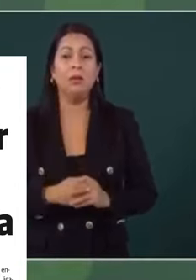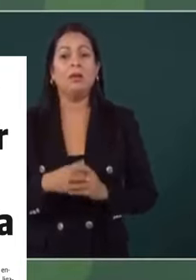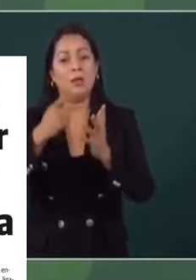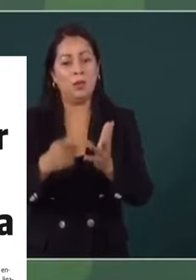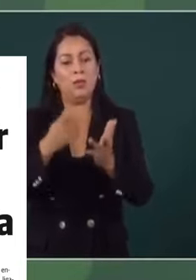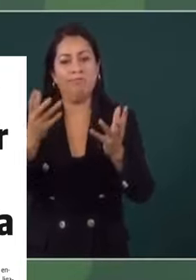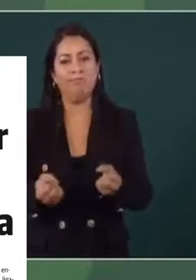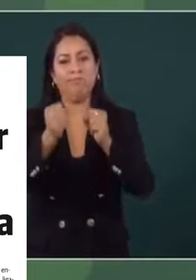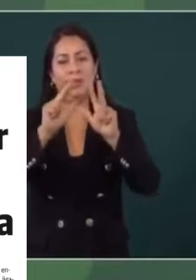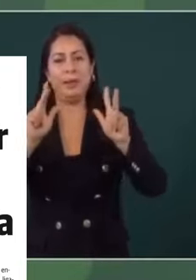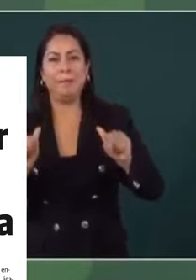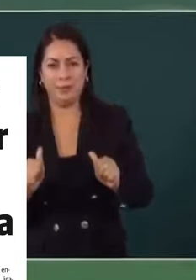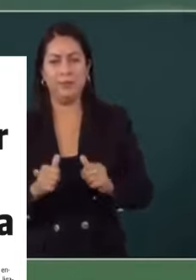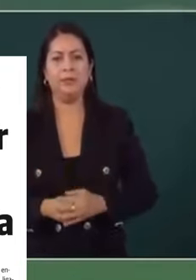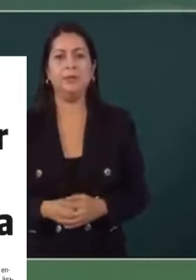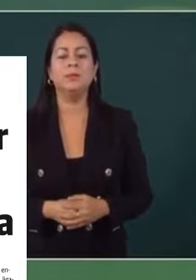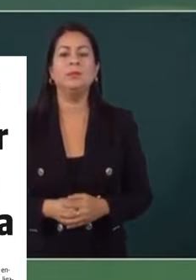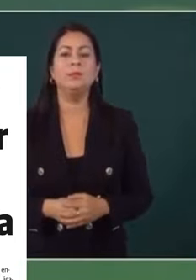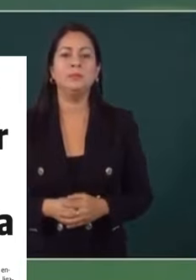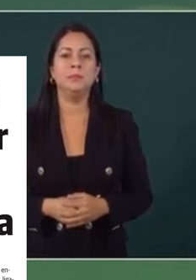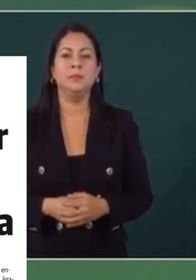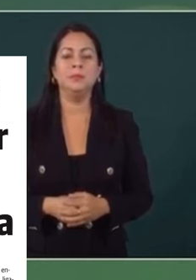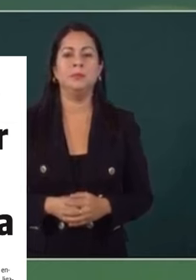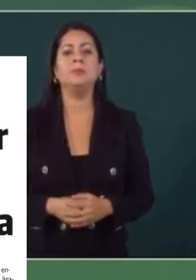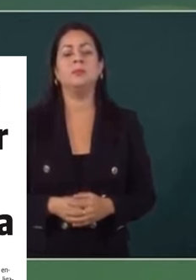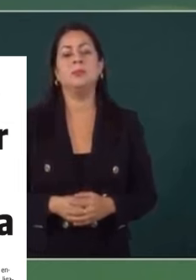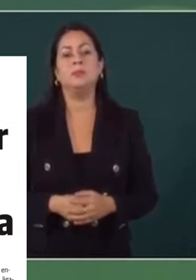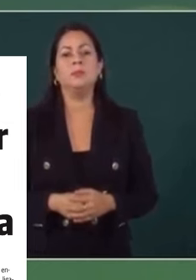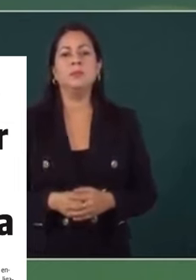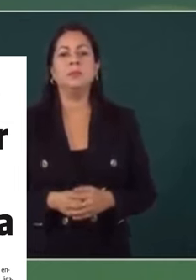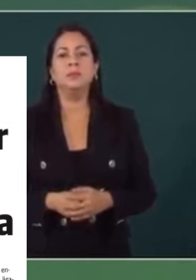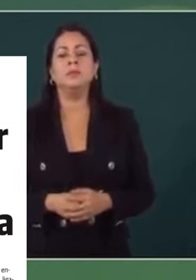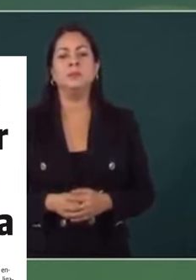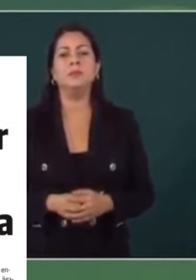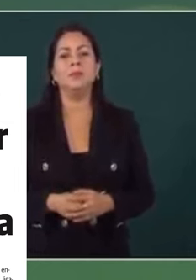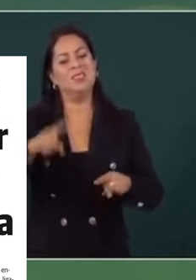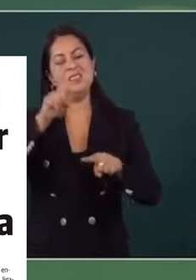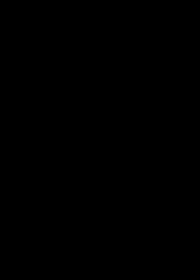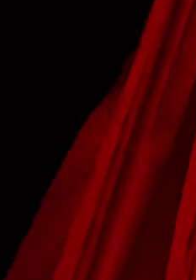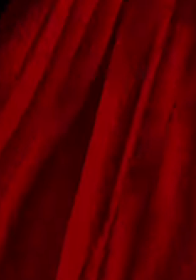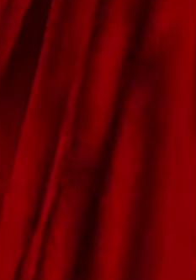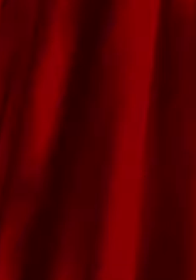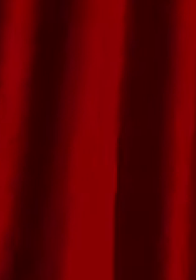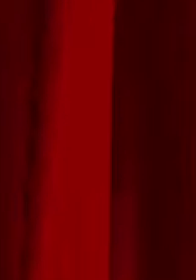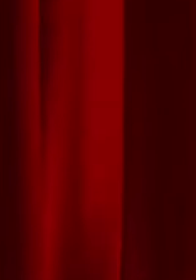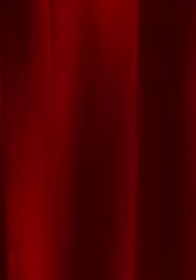se recupere la paz y que se aleje la violencia.